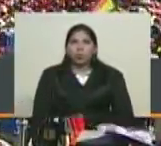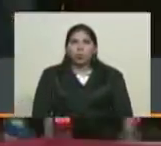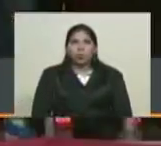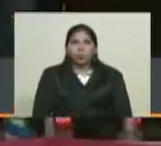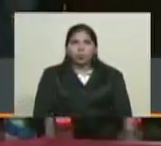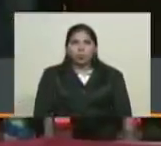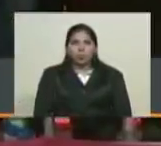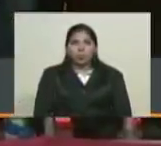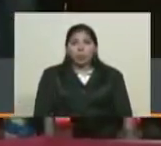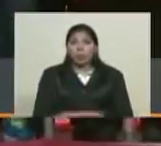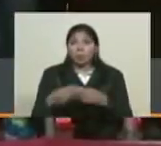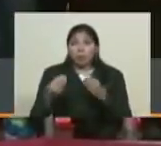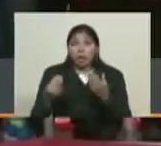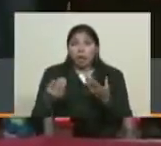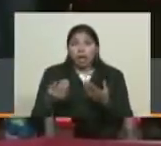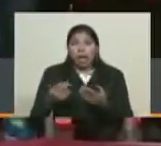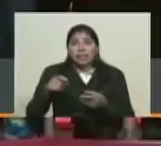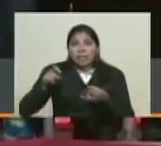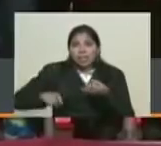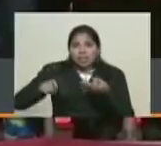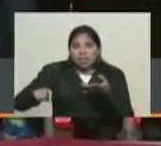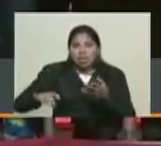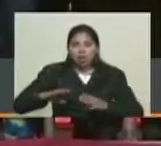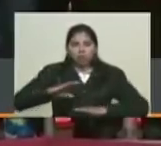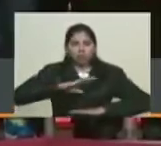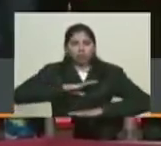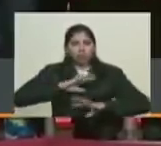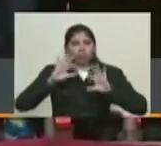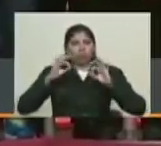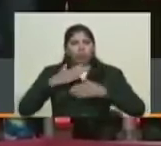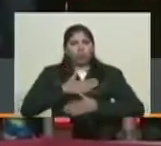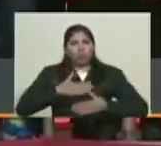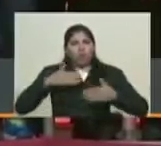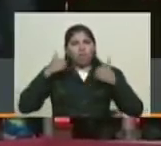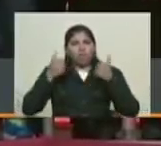que satisfaga las necesidades verdaderas del pueblo.